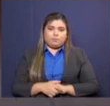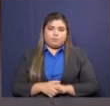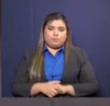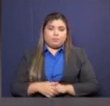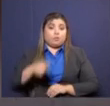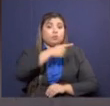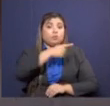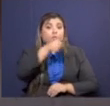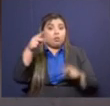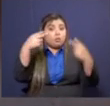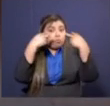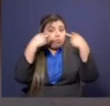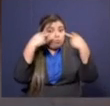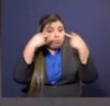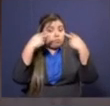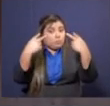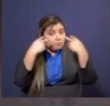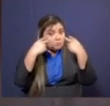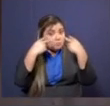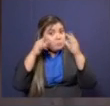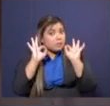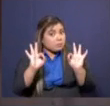Escuchen, y escuchen bien,